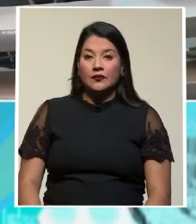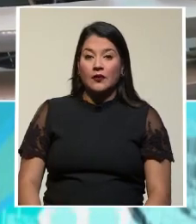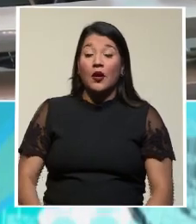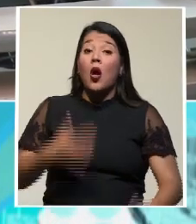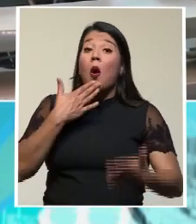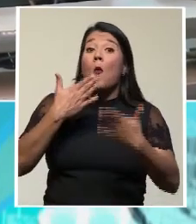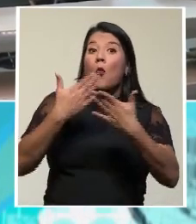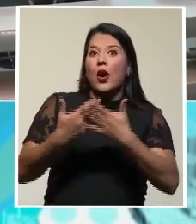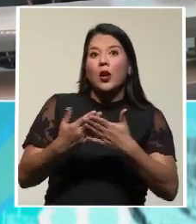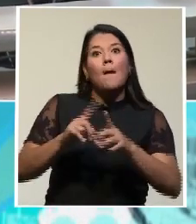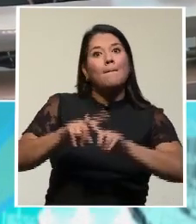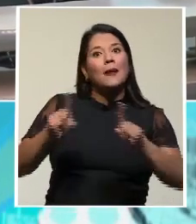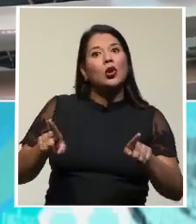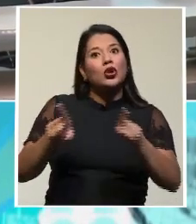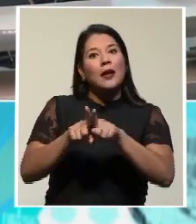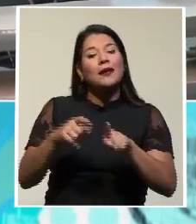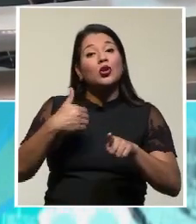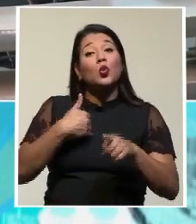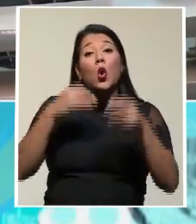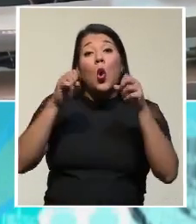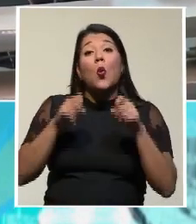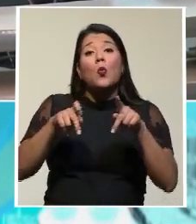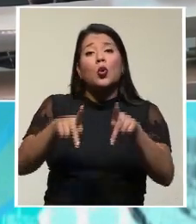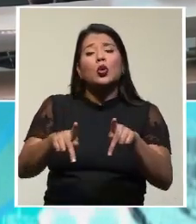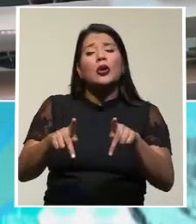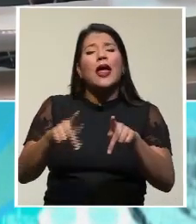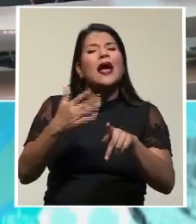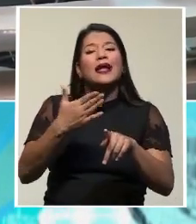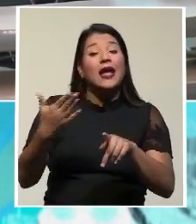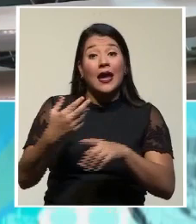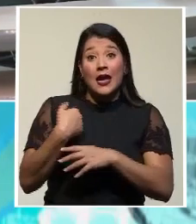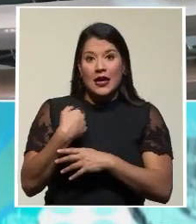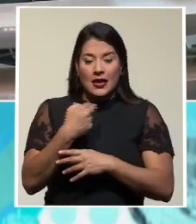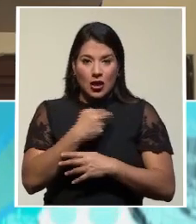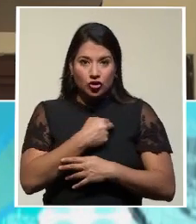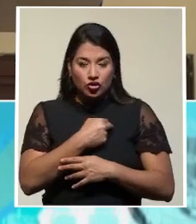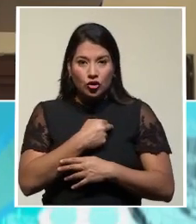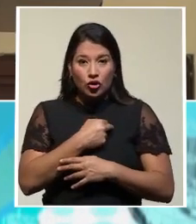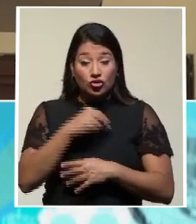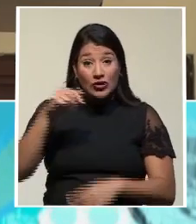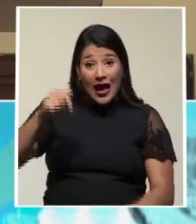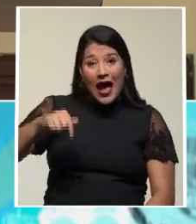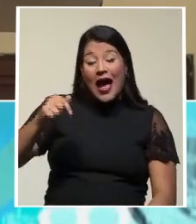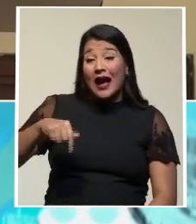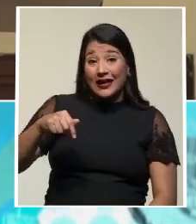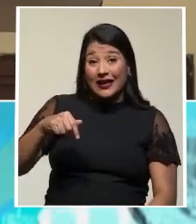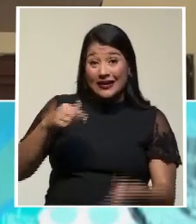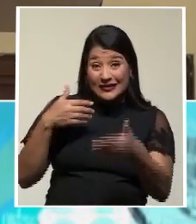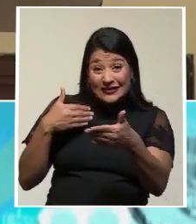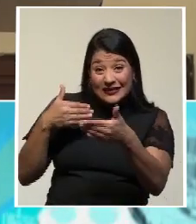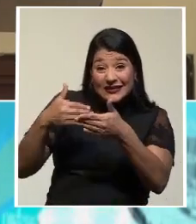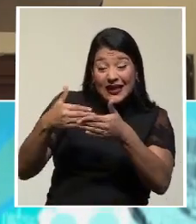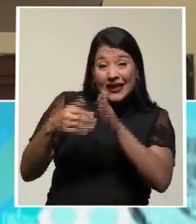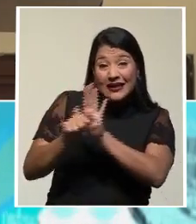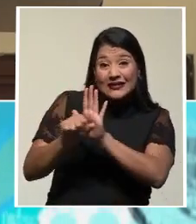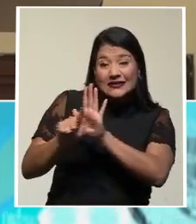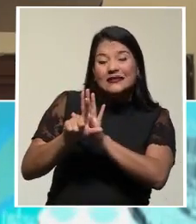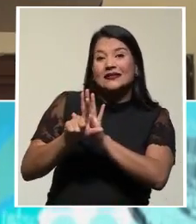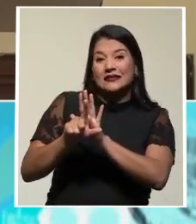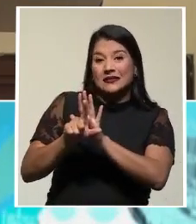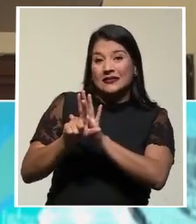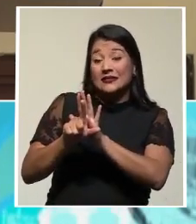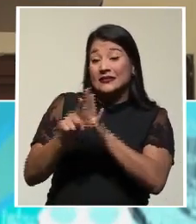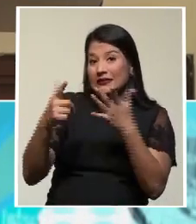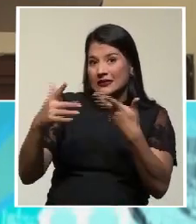Bueno, pero tuvimos la oportunidad también que pues nos topamos acá casualmente en las cercanías de la Asamblea,